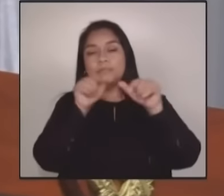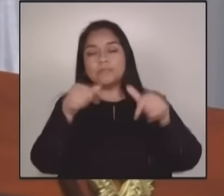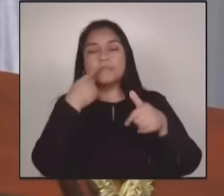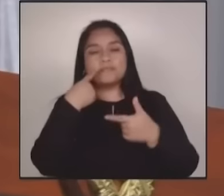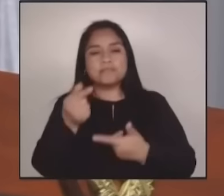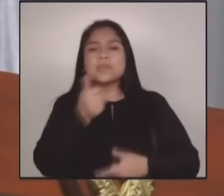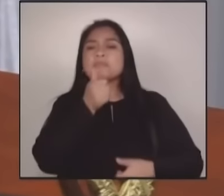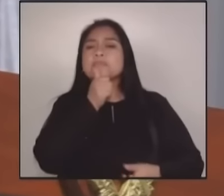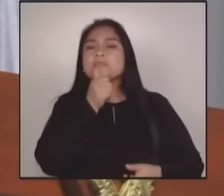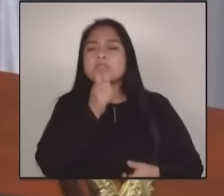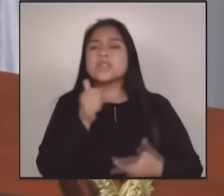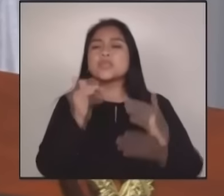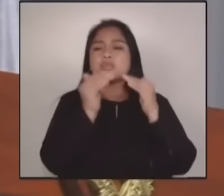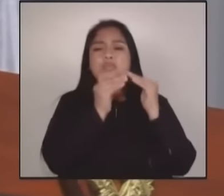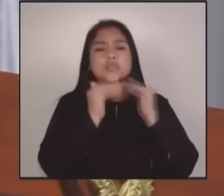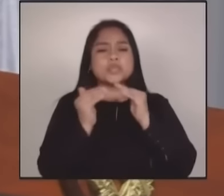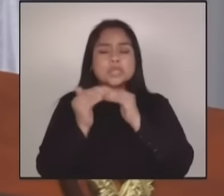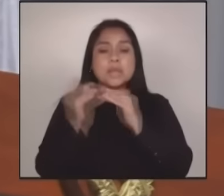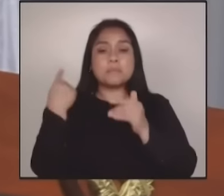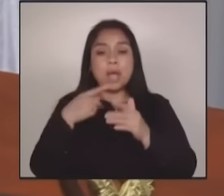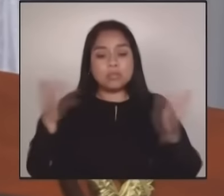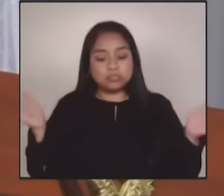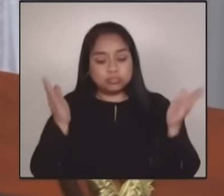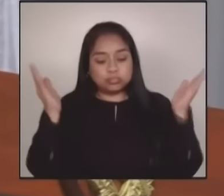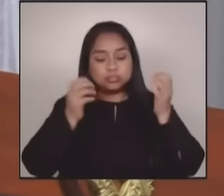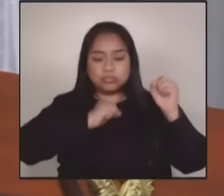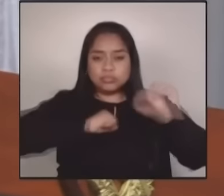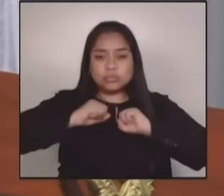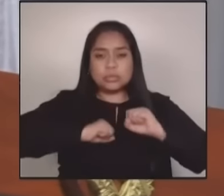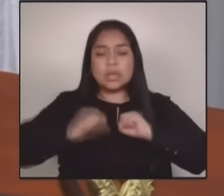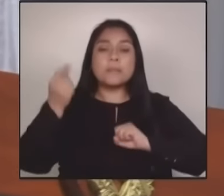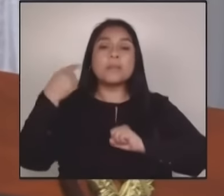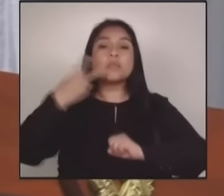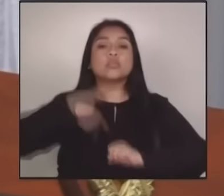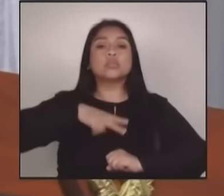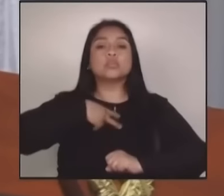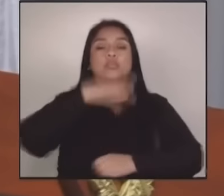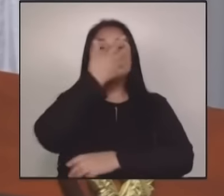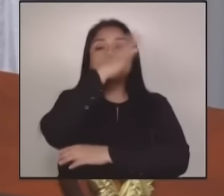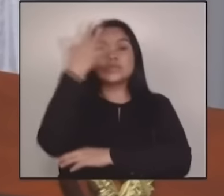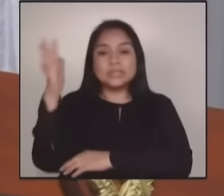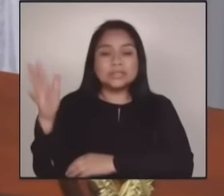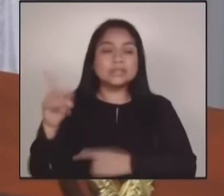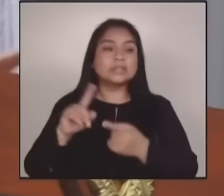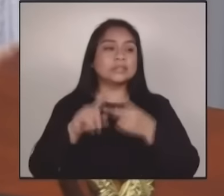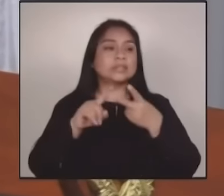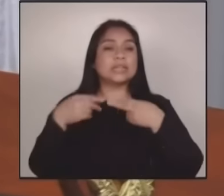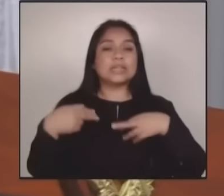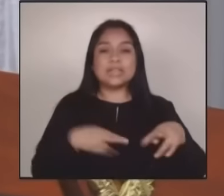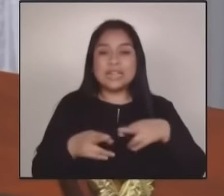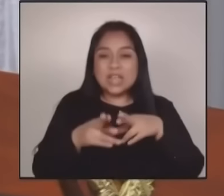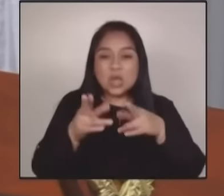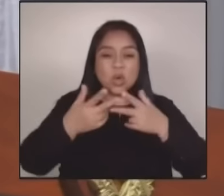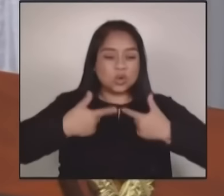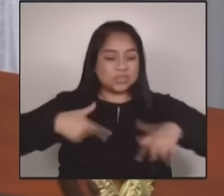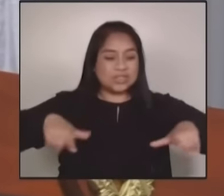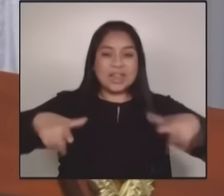para conservar y restaurar nuestros bosques, las cuencas hidrográficas, ríos y